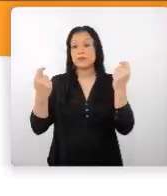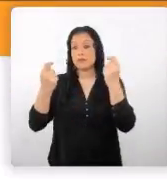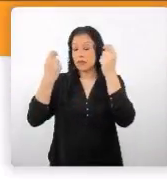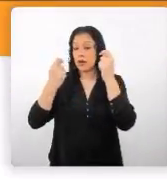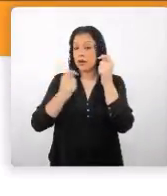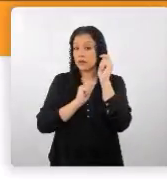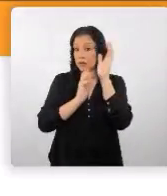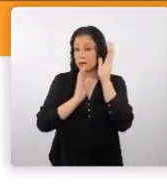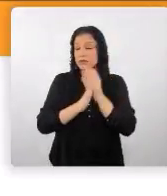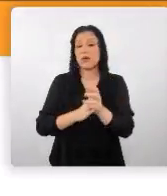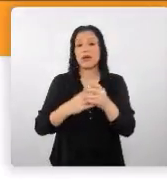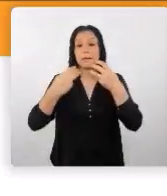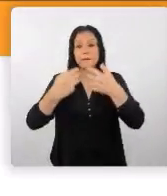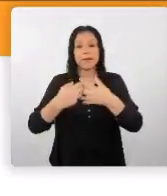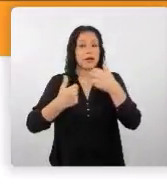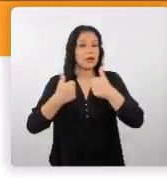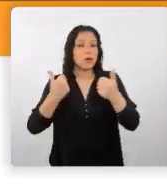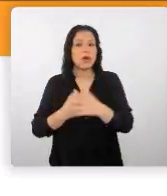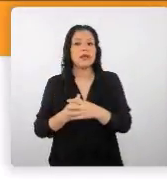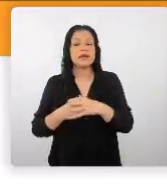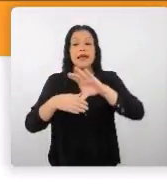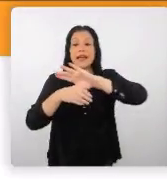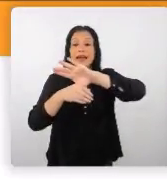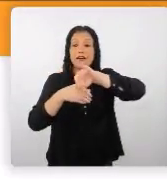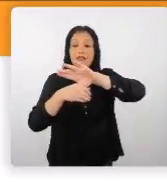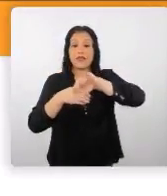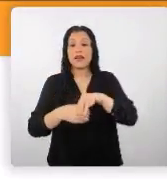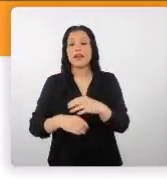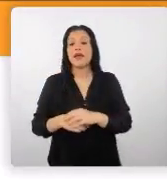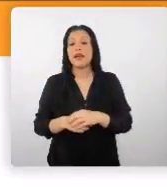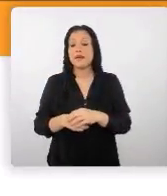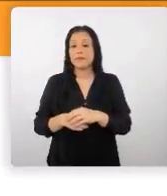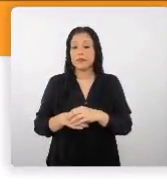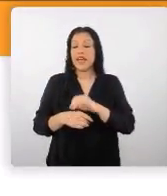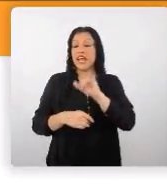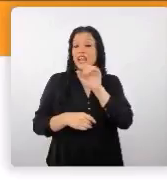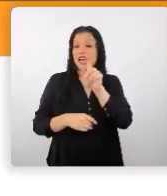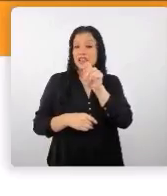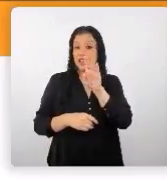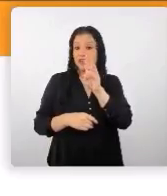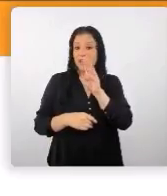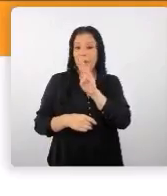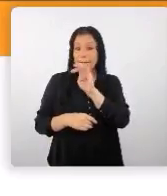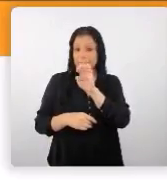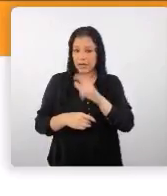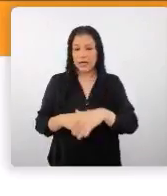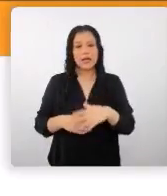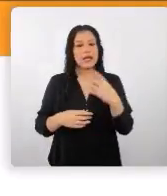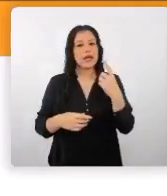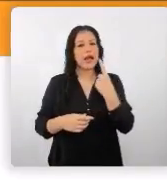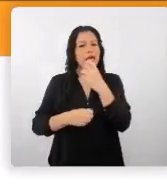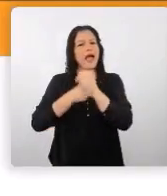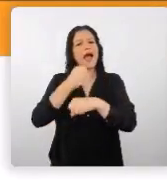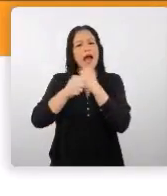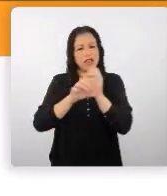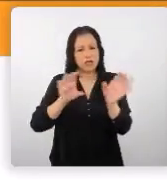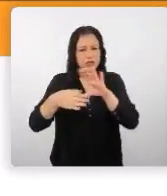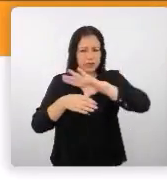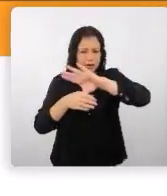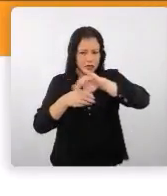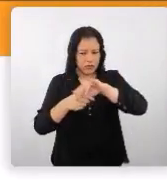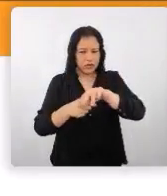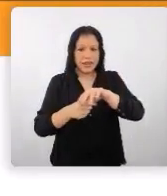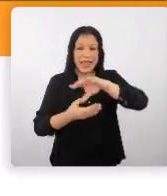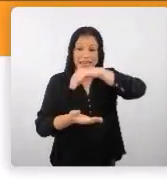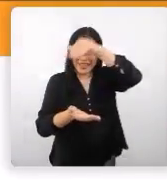importante en el mercado alemán es la Feria ITB Berlín, que es una feria que se realiza todos los años en la capital de